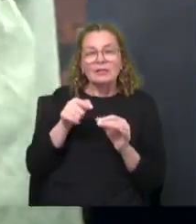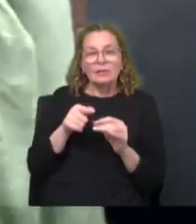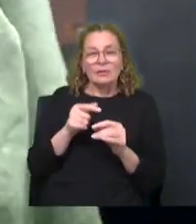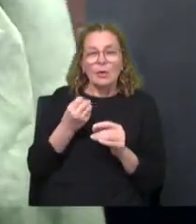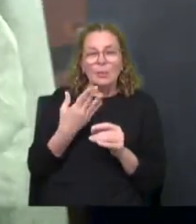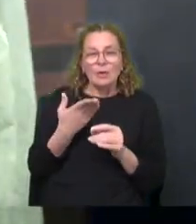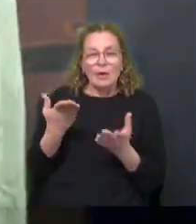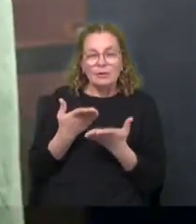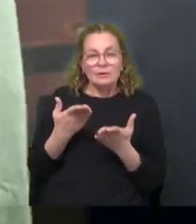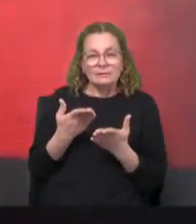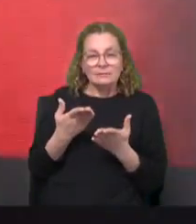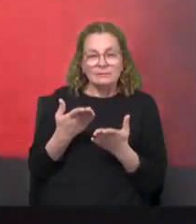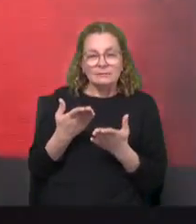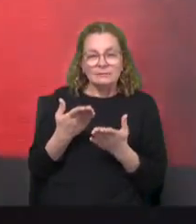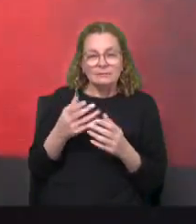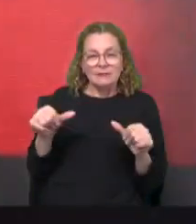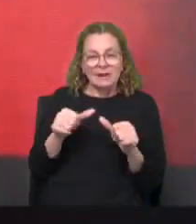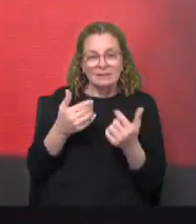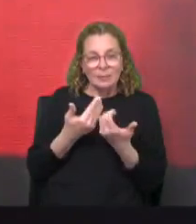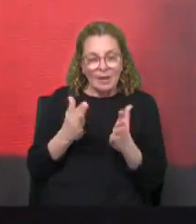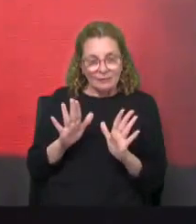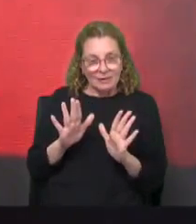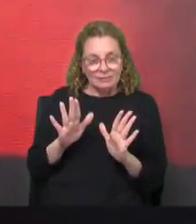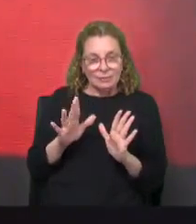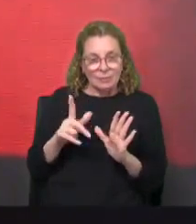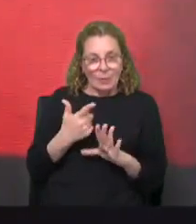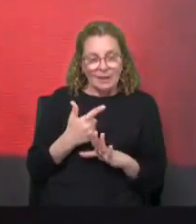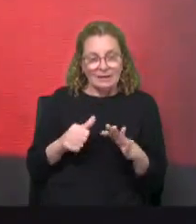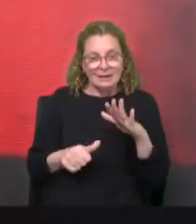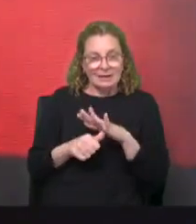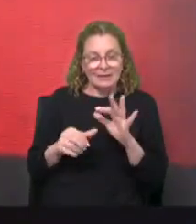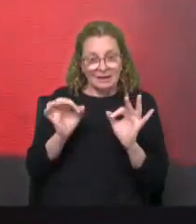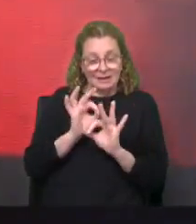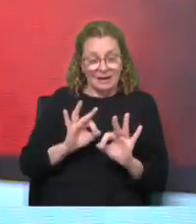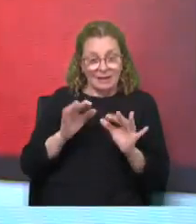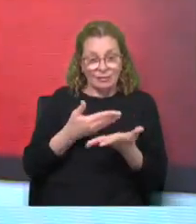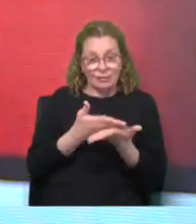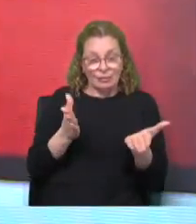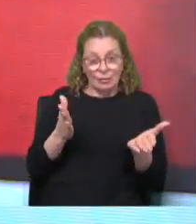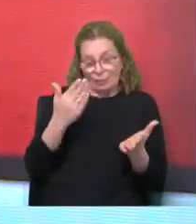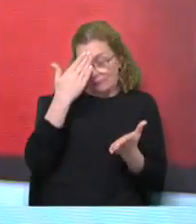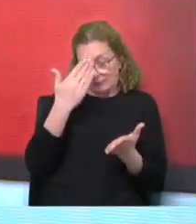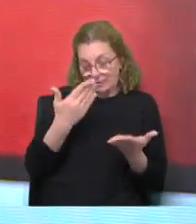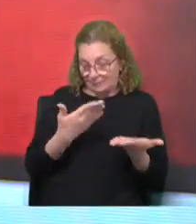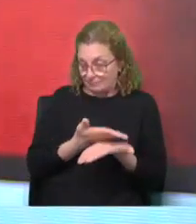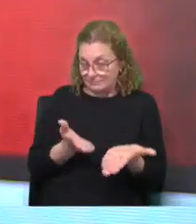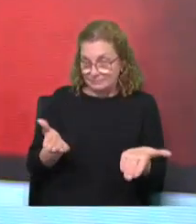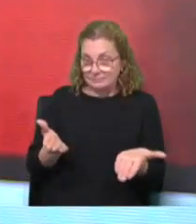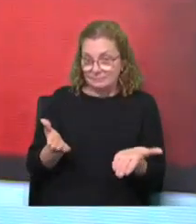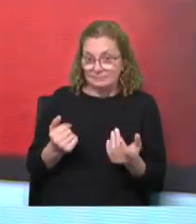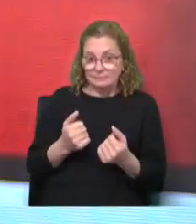eso ahora? No, está siendo muy abierto. Acá no hay liderazgo de nadie. Estamos todos al frente y por la